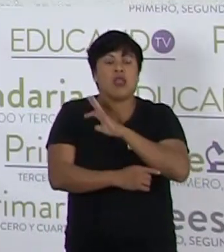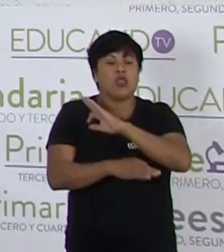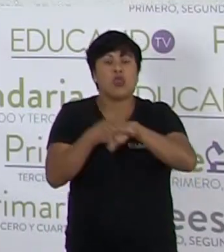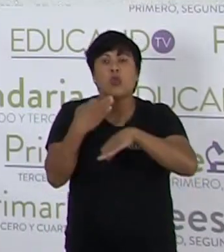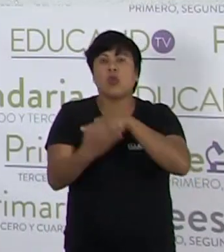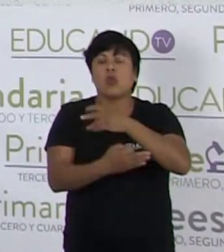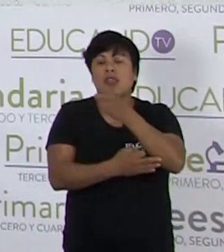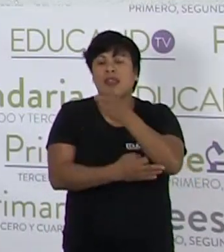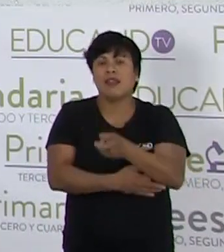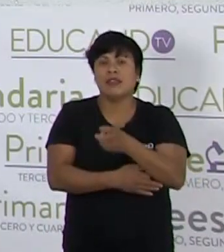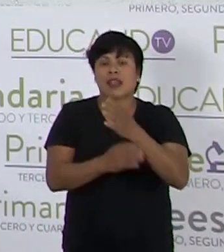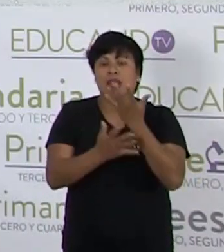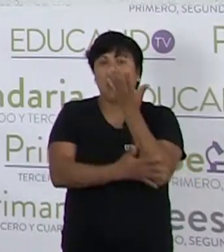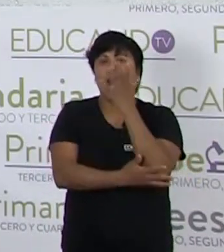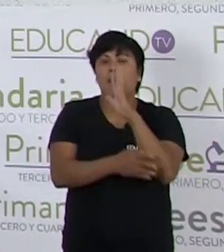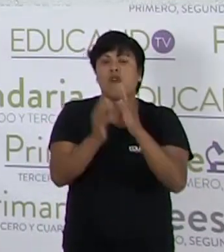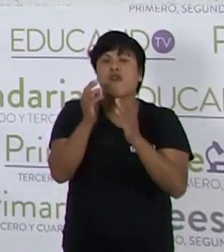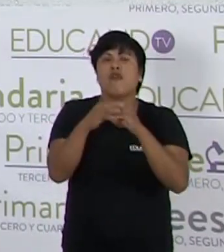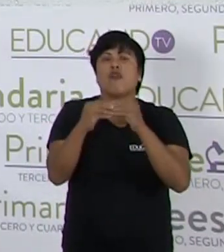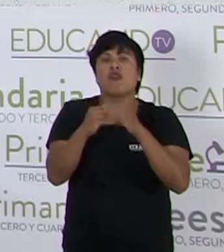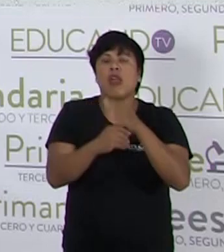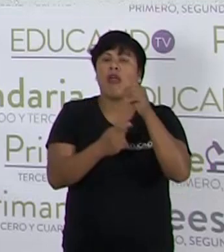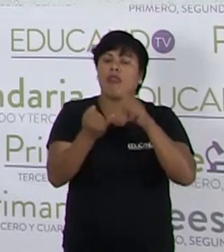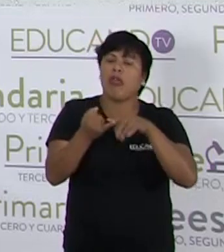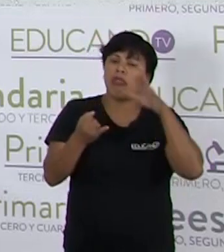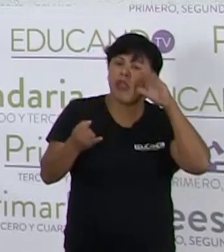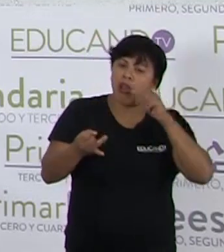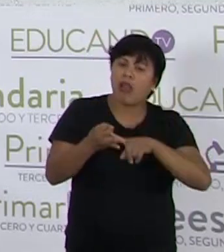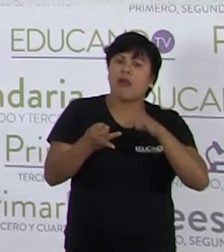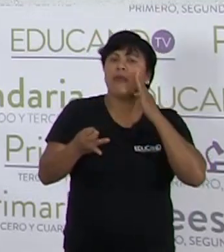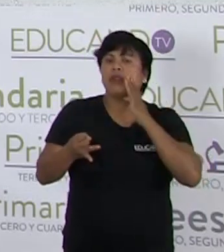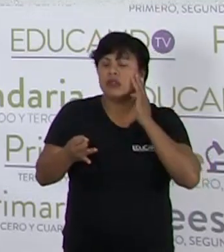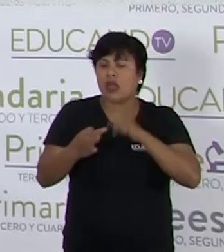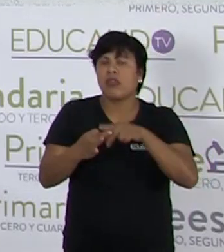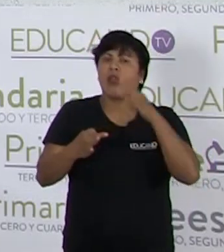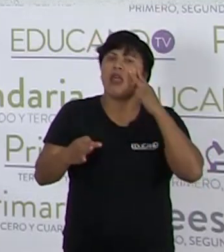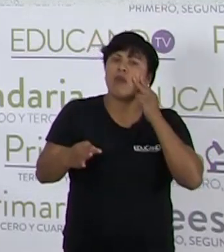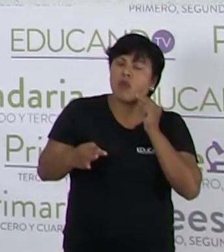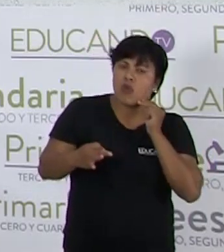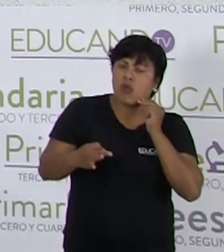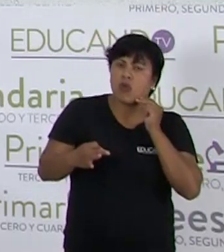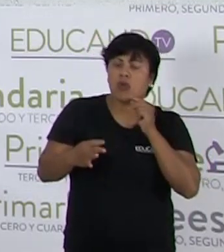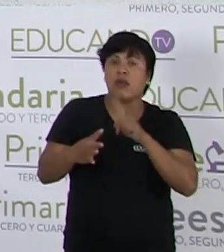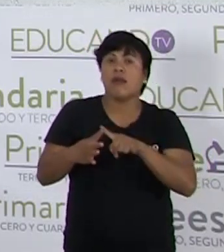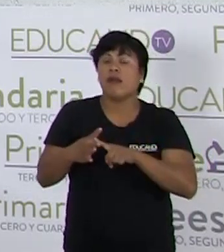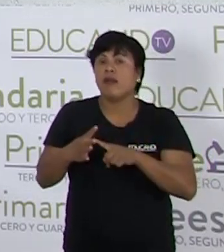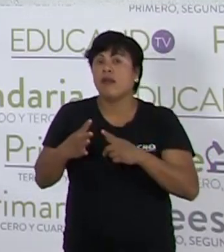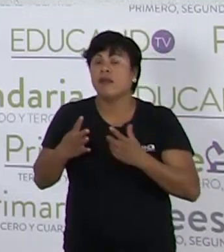de árboles frutales. Naranjos, manzanos, limoneros y